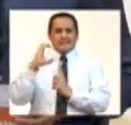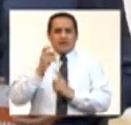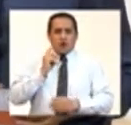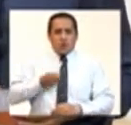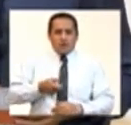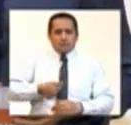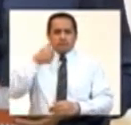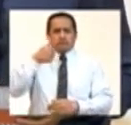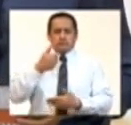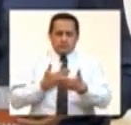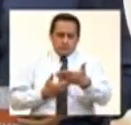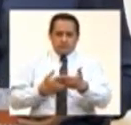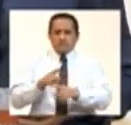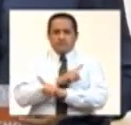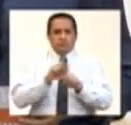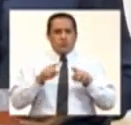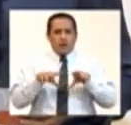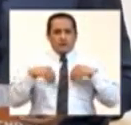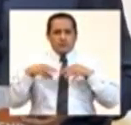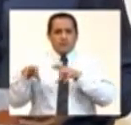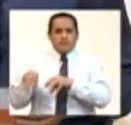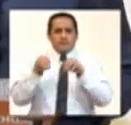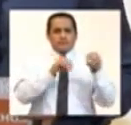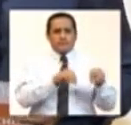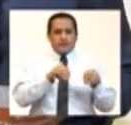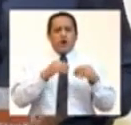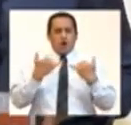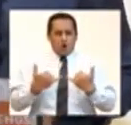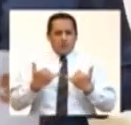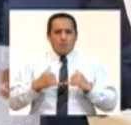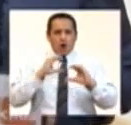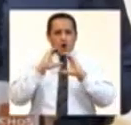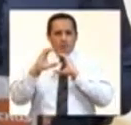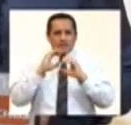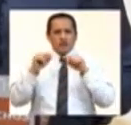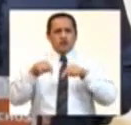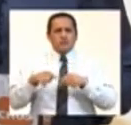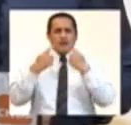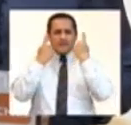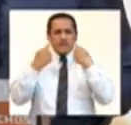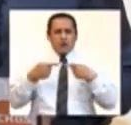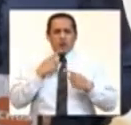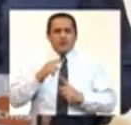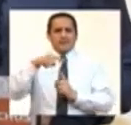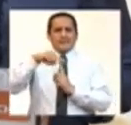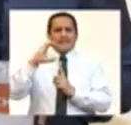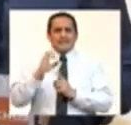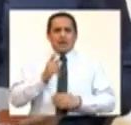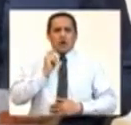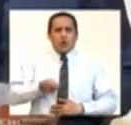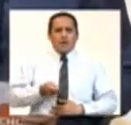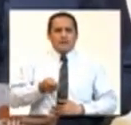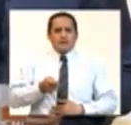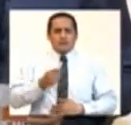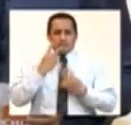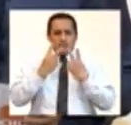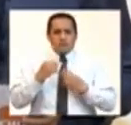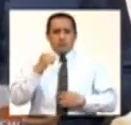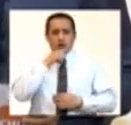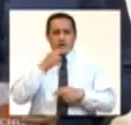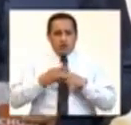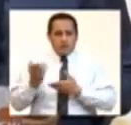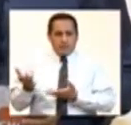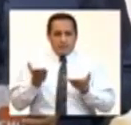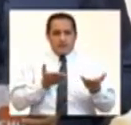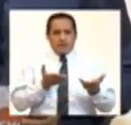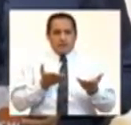denegó este traslado. Hoy en Tus Derechos conversamos acerca de esta sentencia del Tribunal Constitucional.